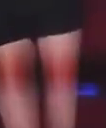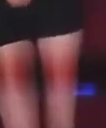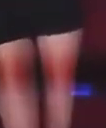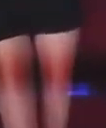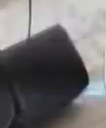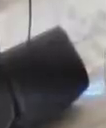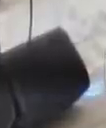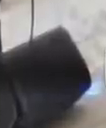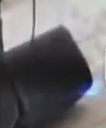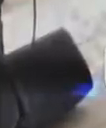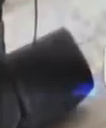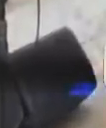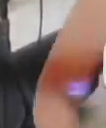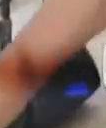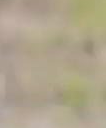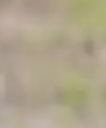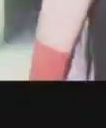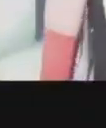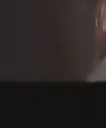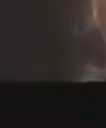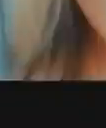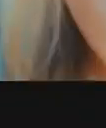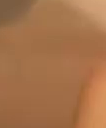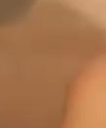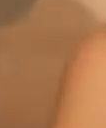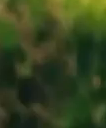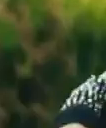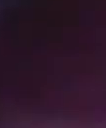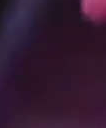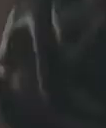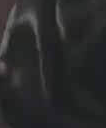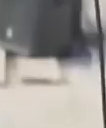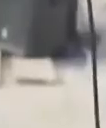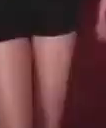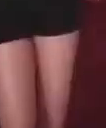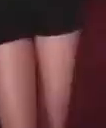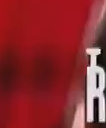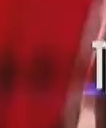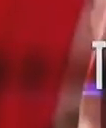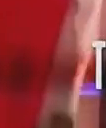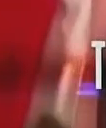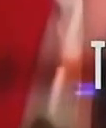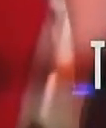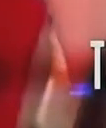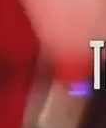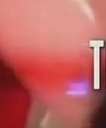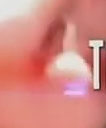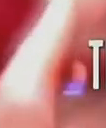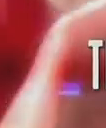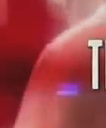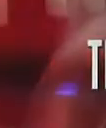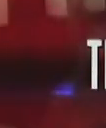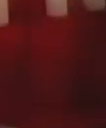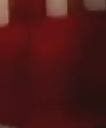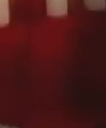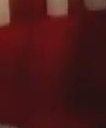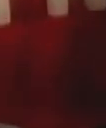Magia y Pasión, Caramelo Latino, los mejores grupos femeninos del país y su homenaje a Sharon.